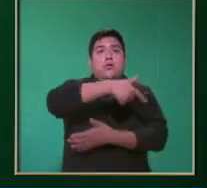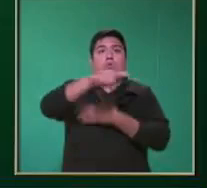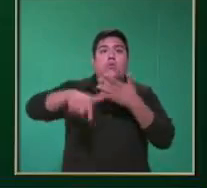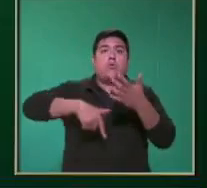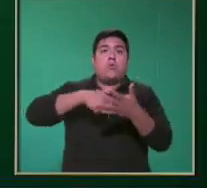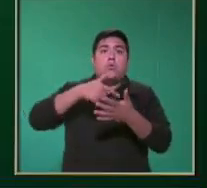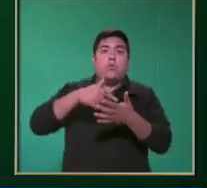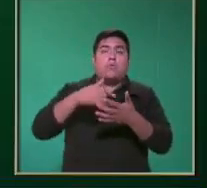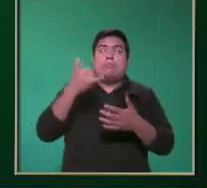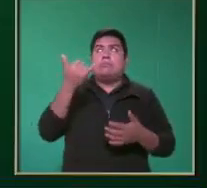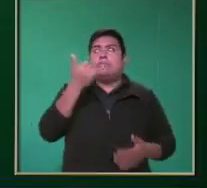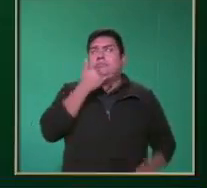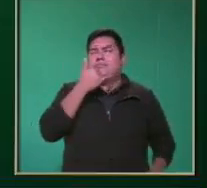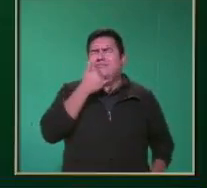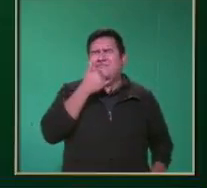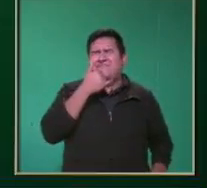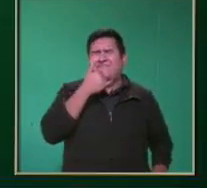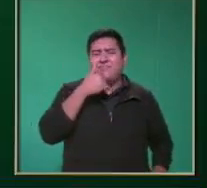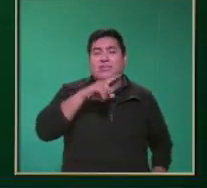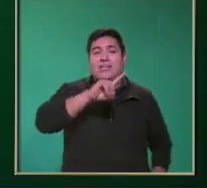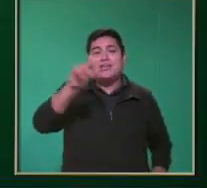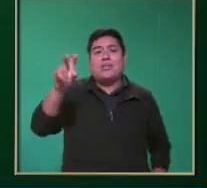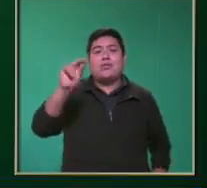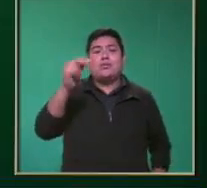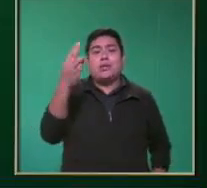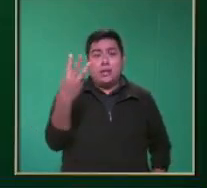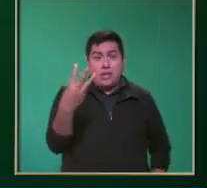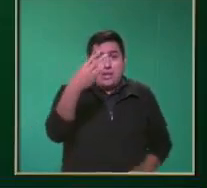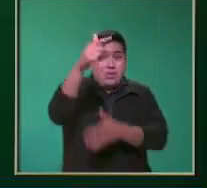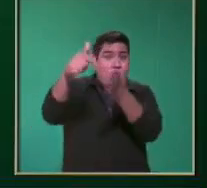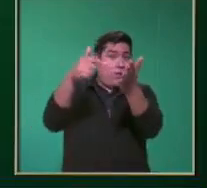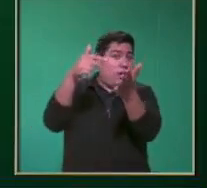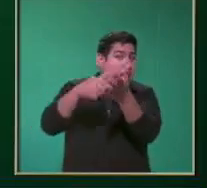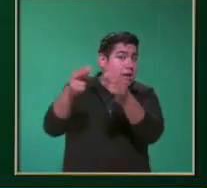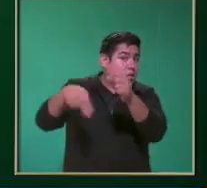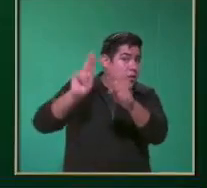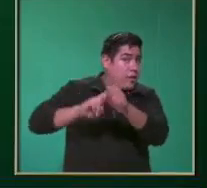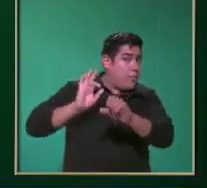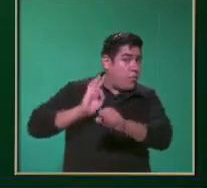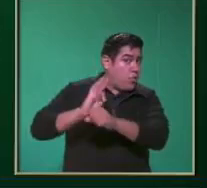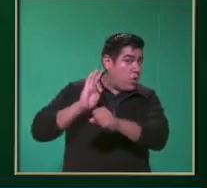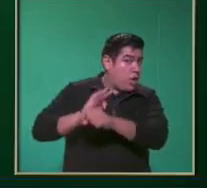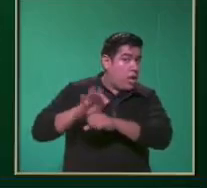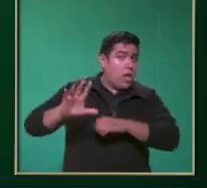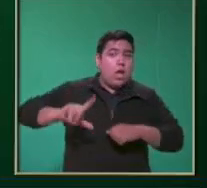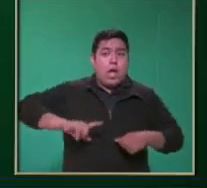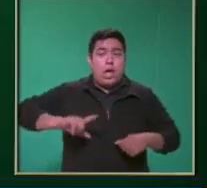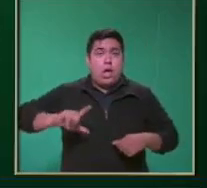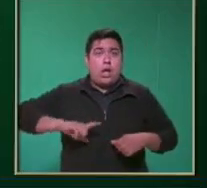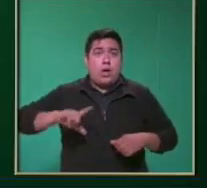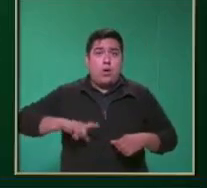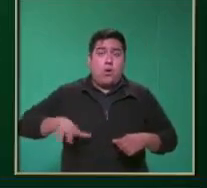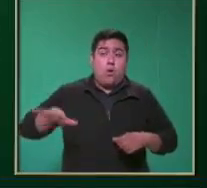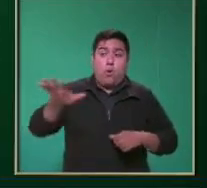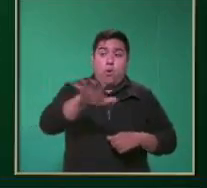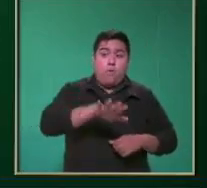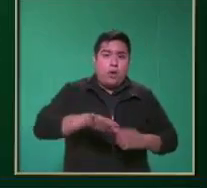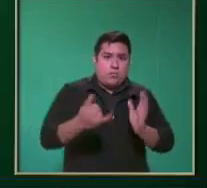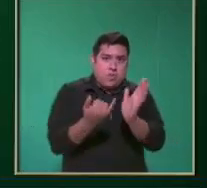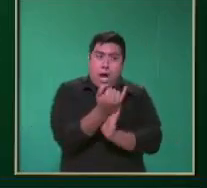naturales protegidas. Es tanta la afectación a las que se han sometido que el gobierno ha